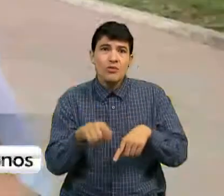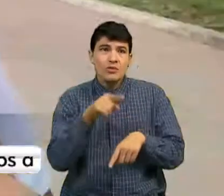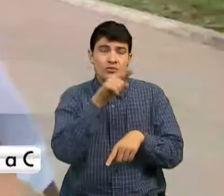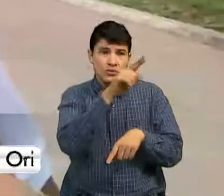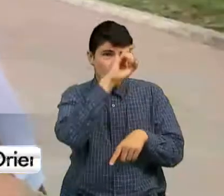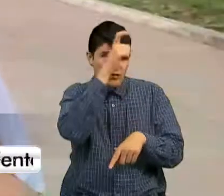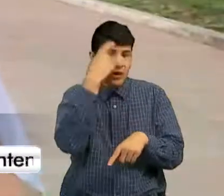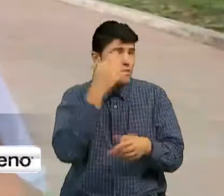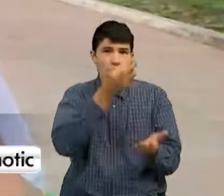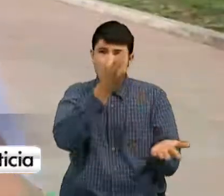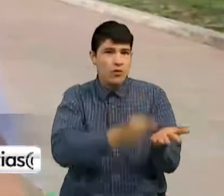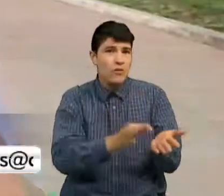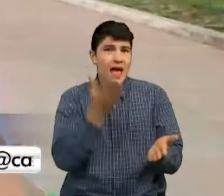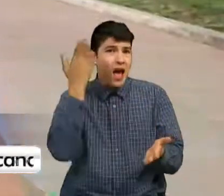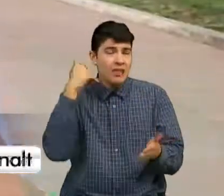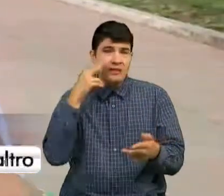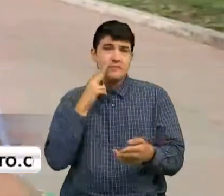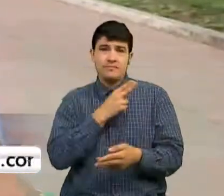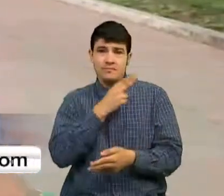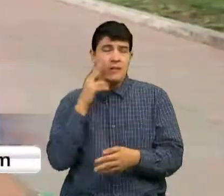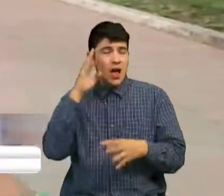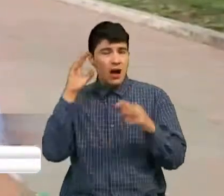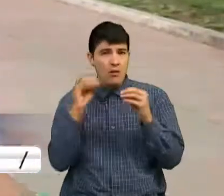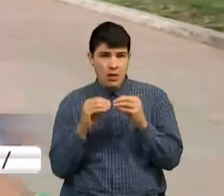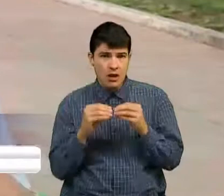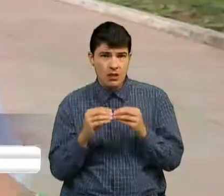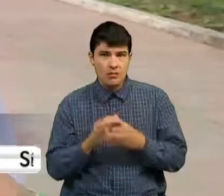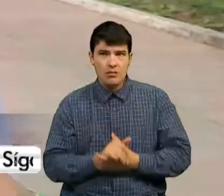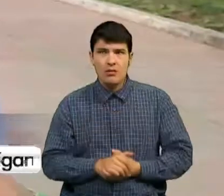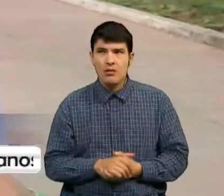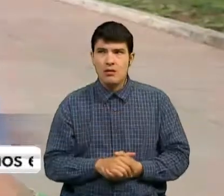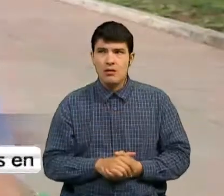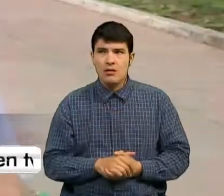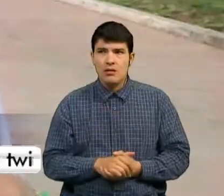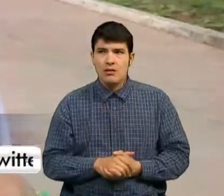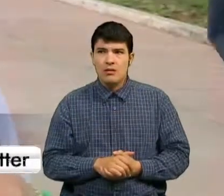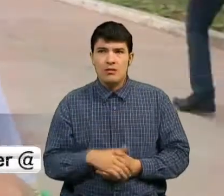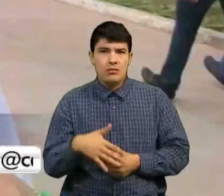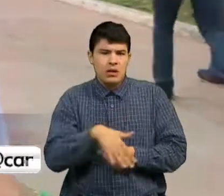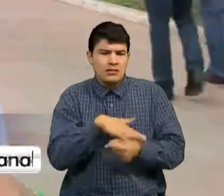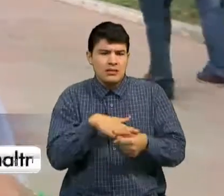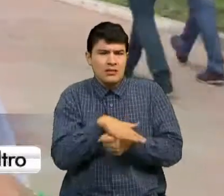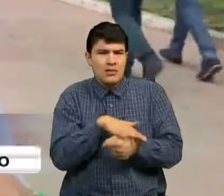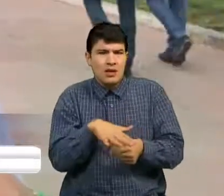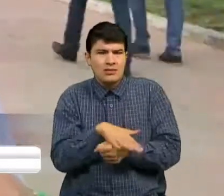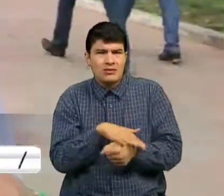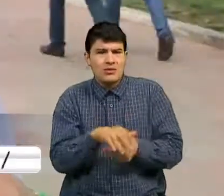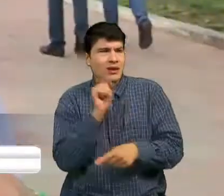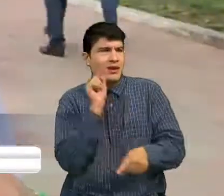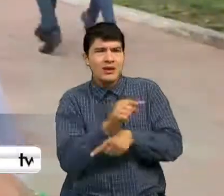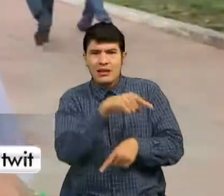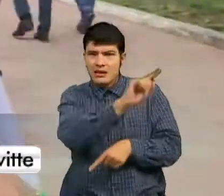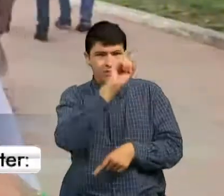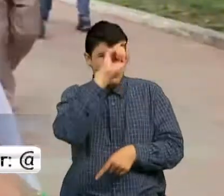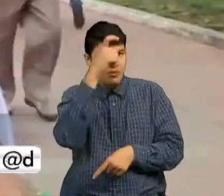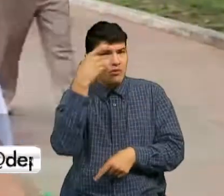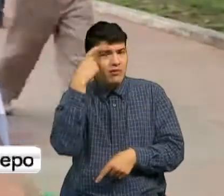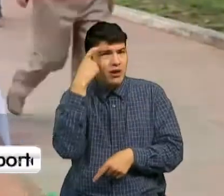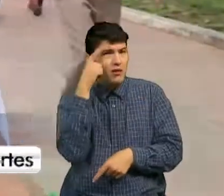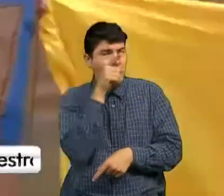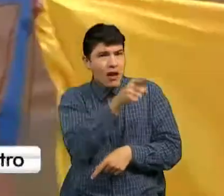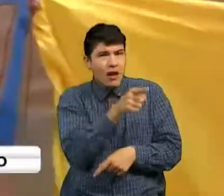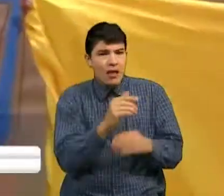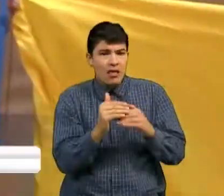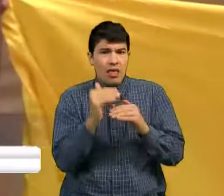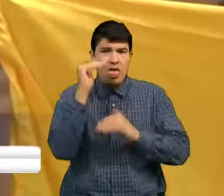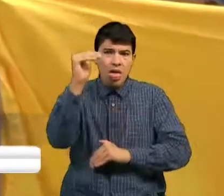promesas. Y por el contrario, con un hecho indignante, criticable desde todos los puntos de vista, plantea que el